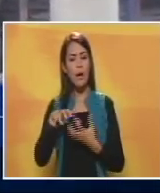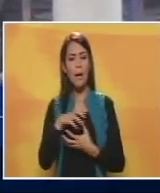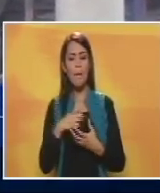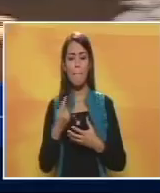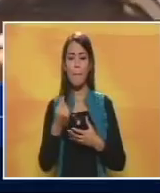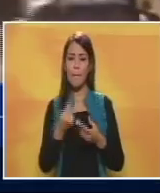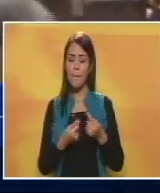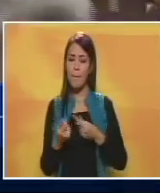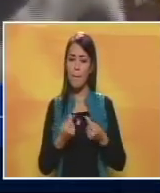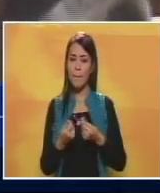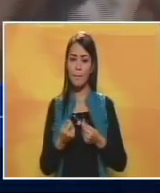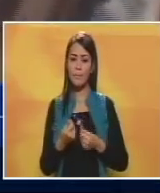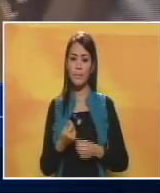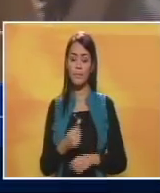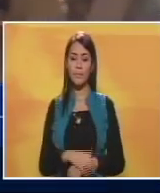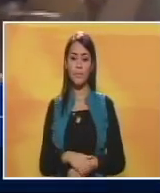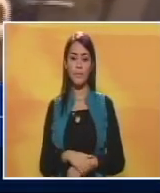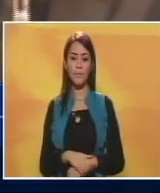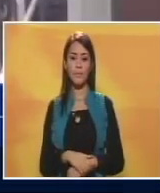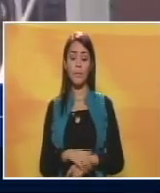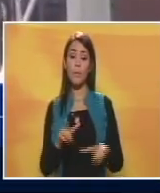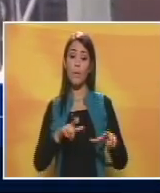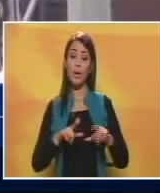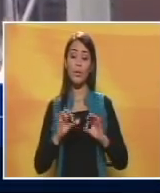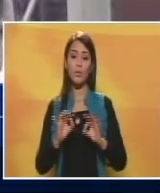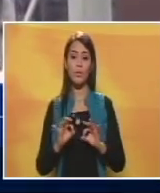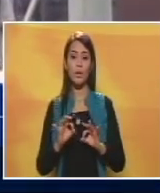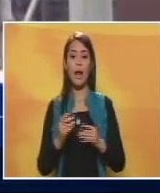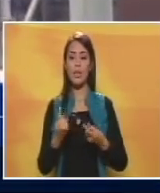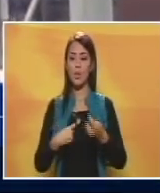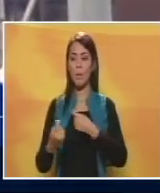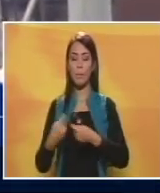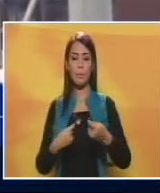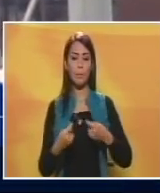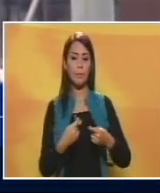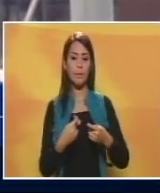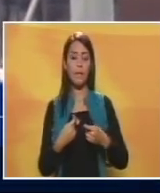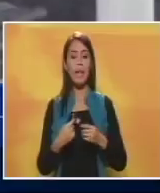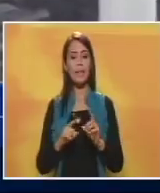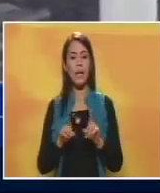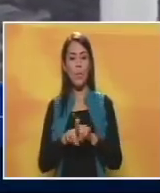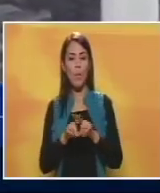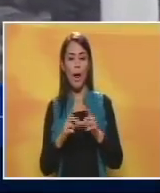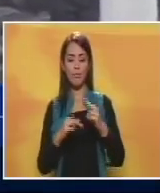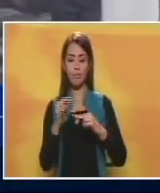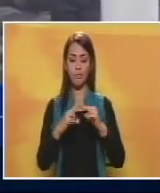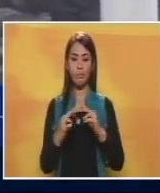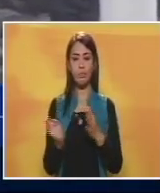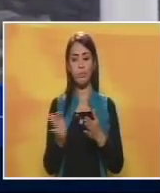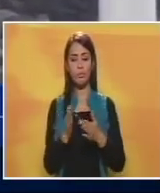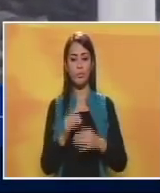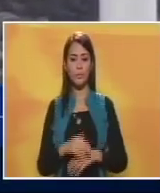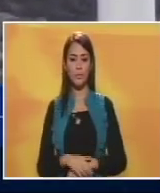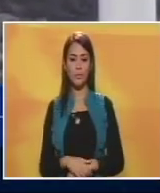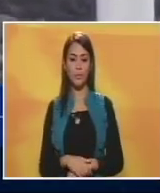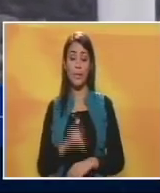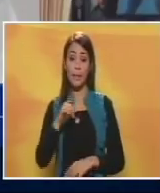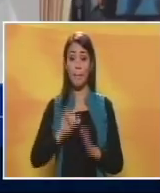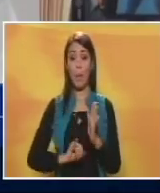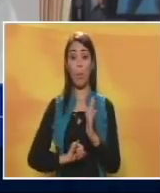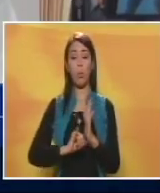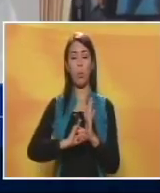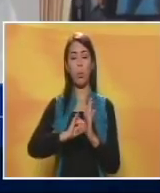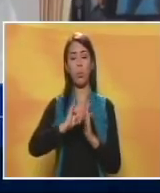de insumos básicos por el rezago en la producción y comercialización de cemento y cabilla, además de la hiperinflación.